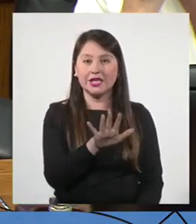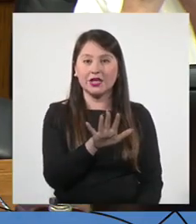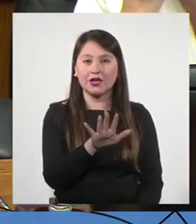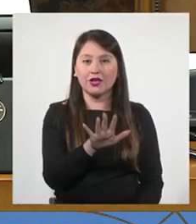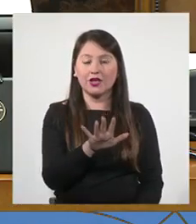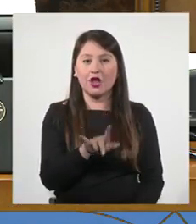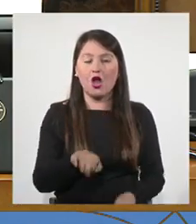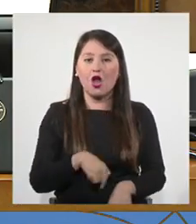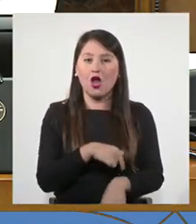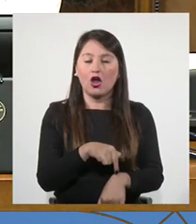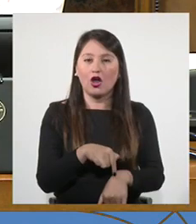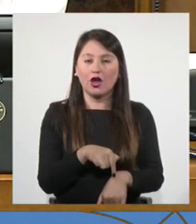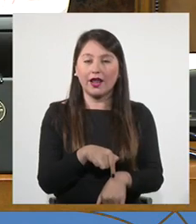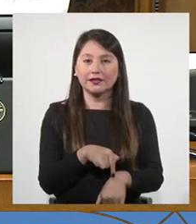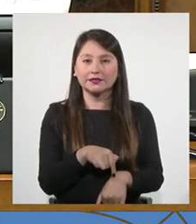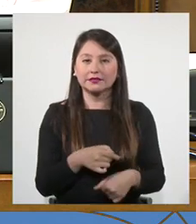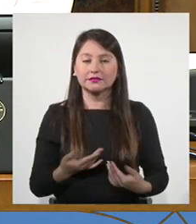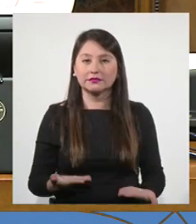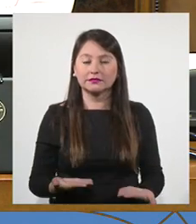mesa.